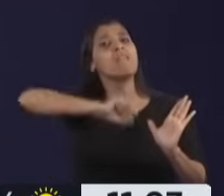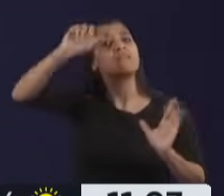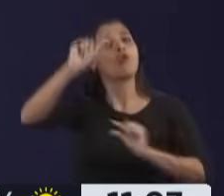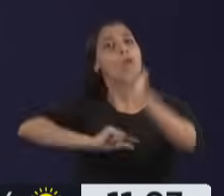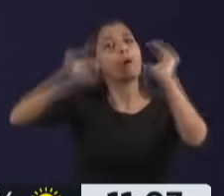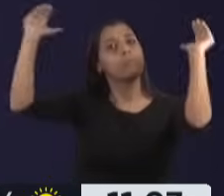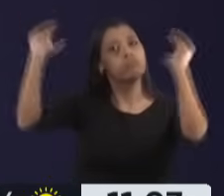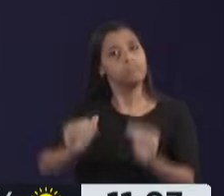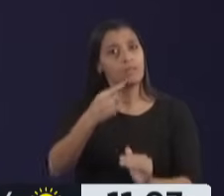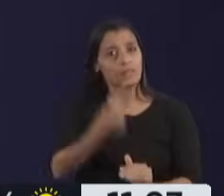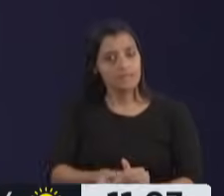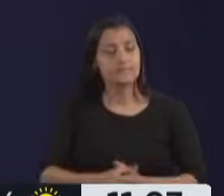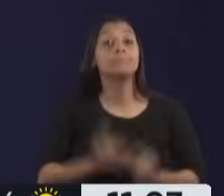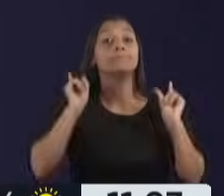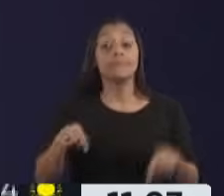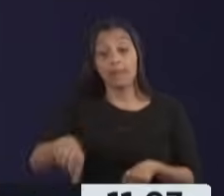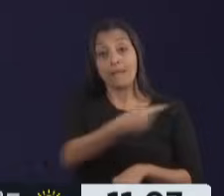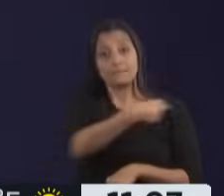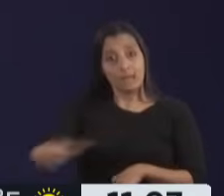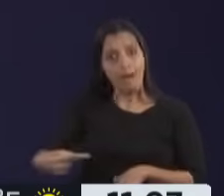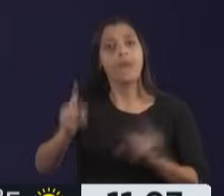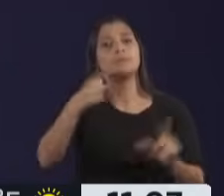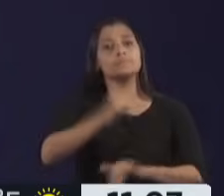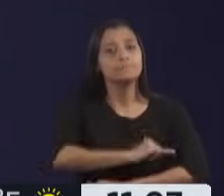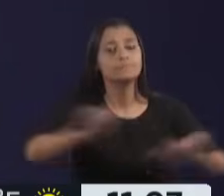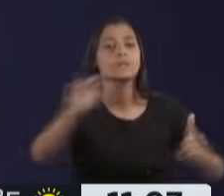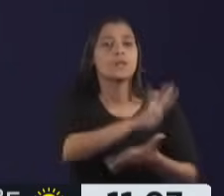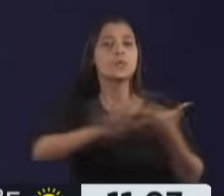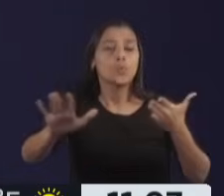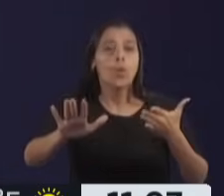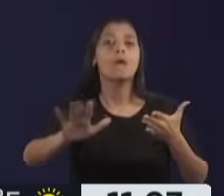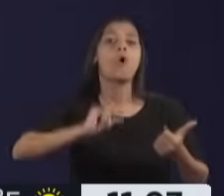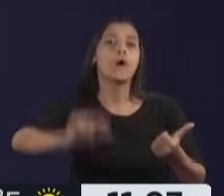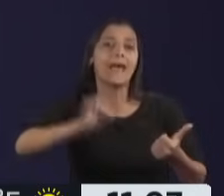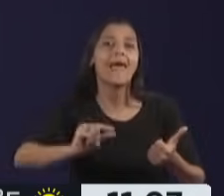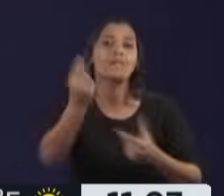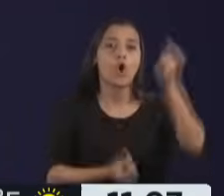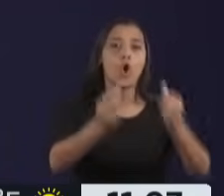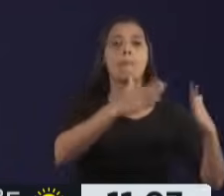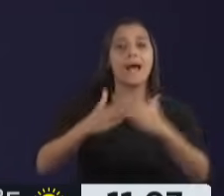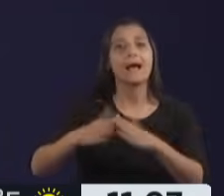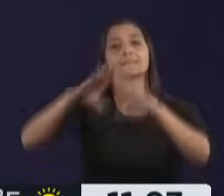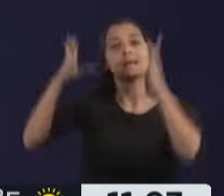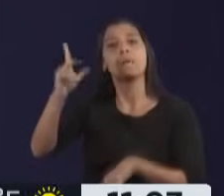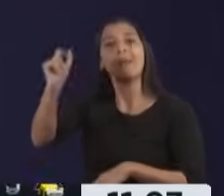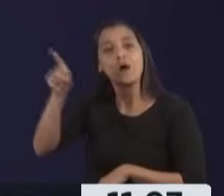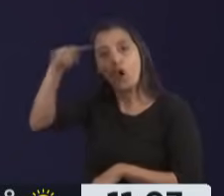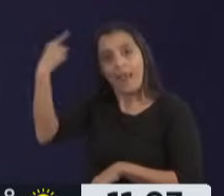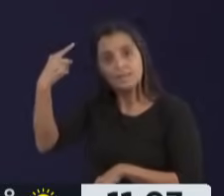esta semana se anunció el lanzamiento de la nueva línea de créditos hipotecarios por parte del Nación, que se